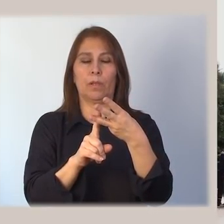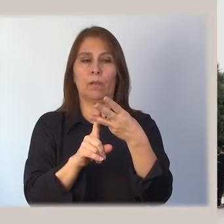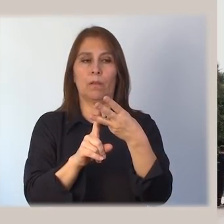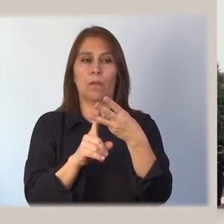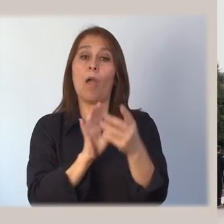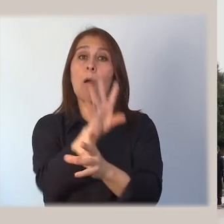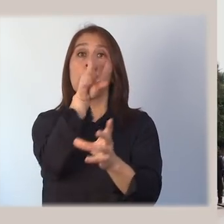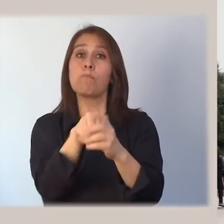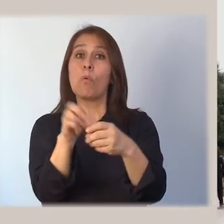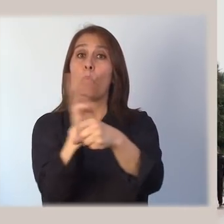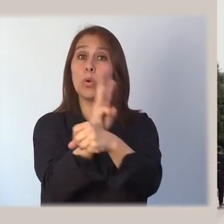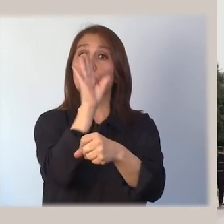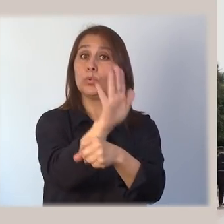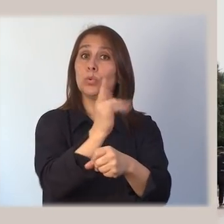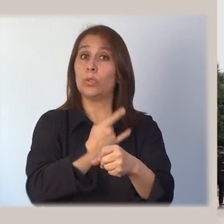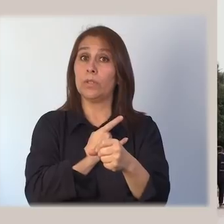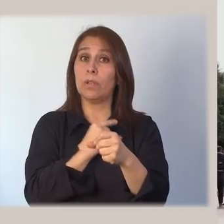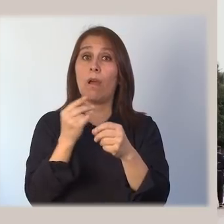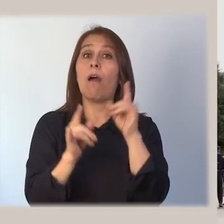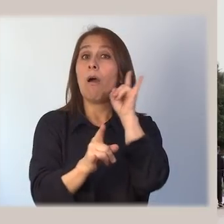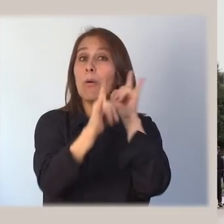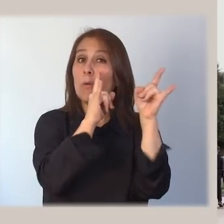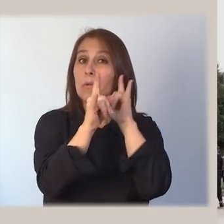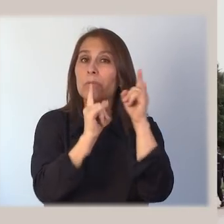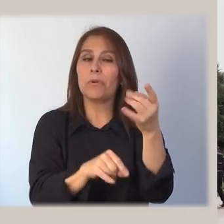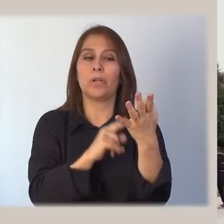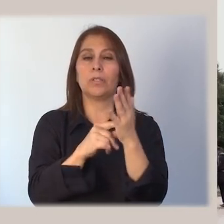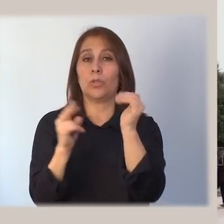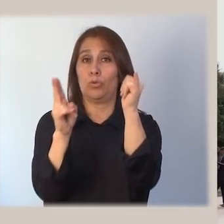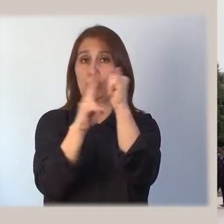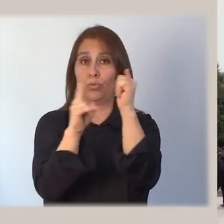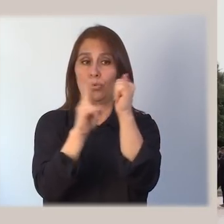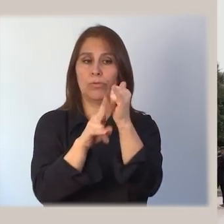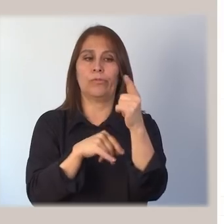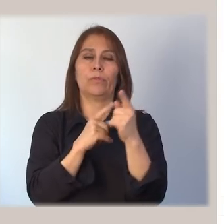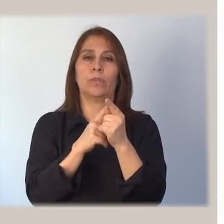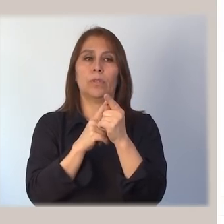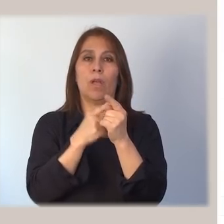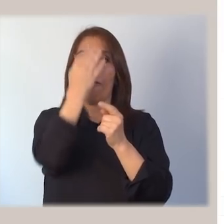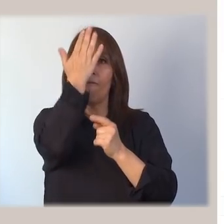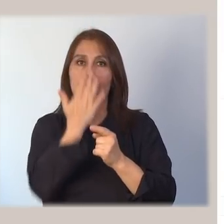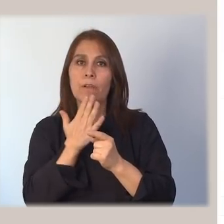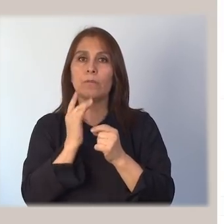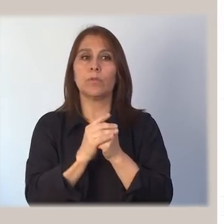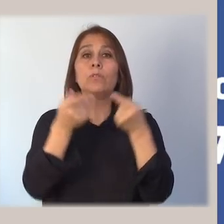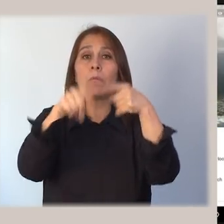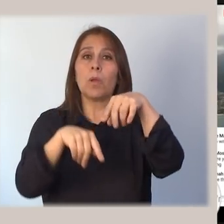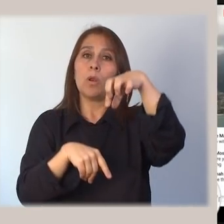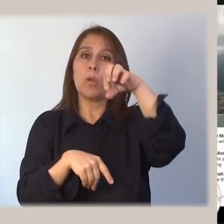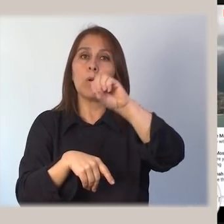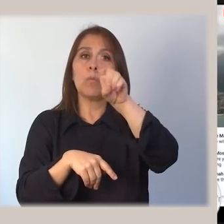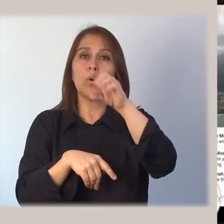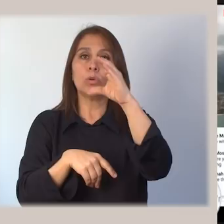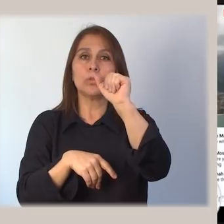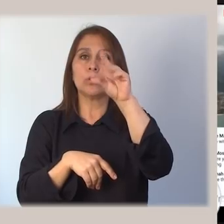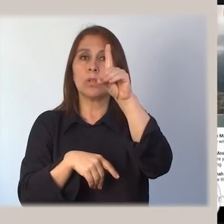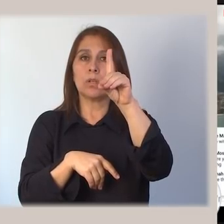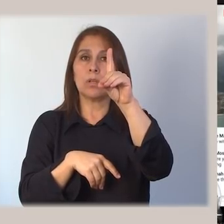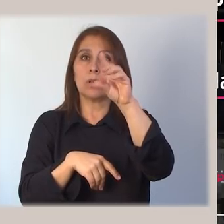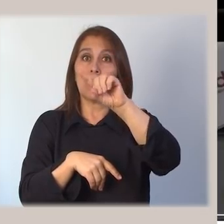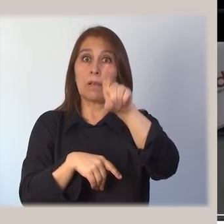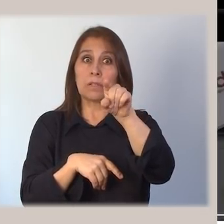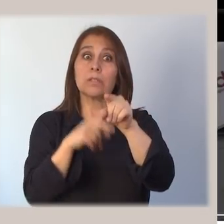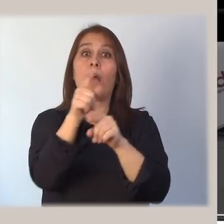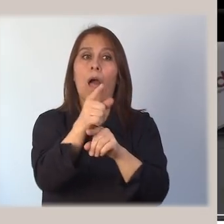web, los materiales audiovisuales alojados en la página de la universidad, en el canal de YouTube, Facebook Live y